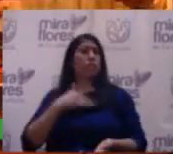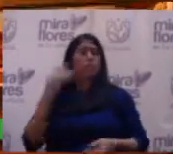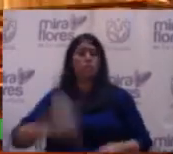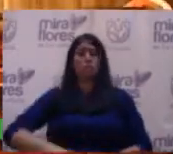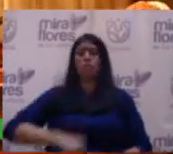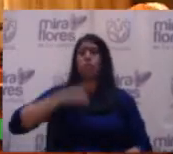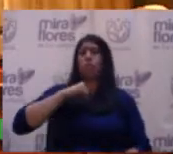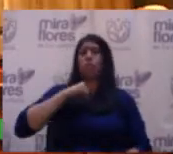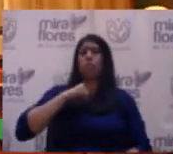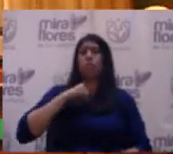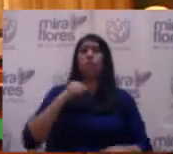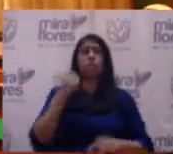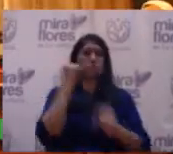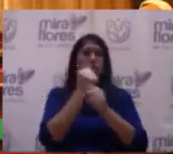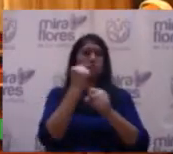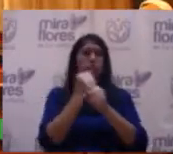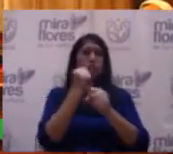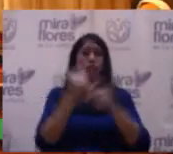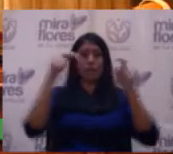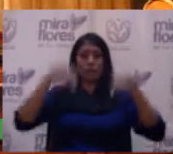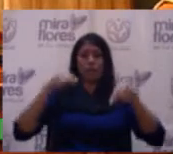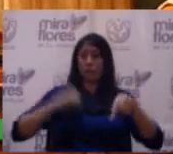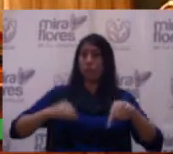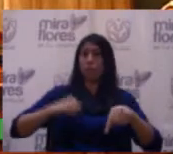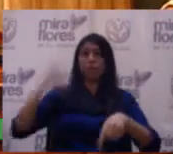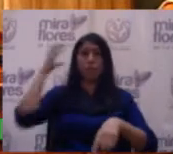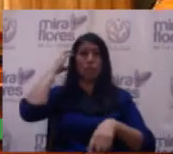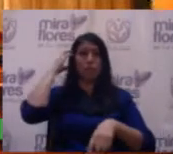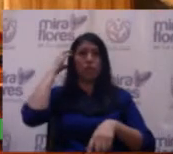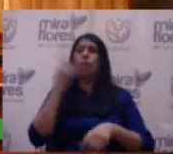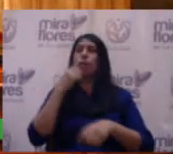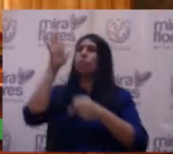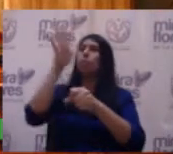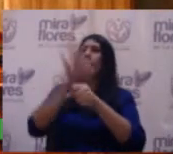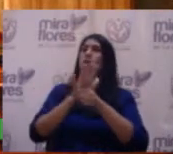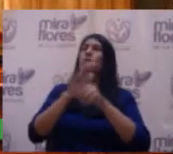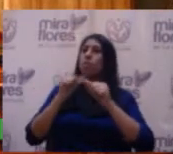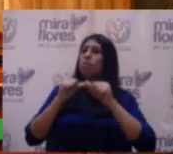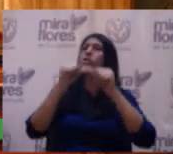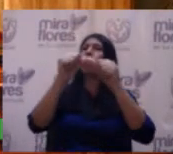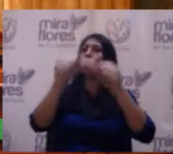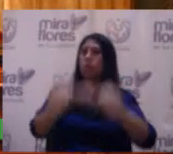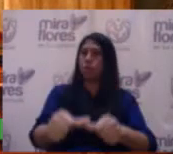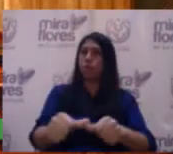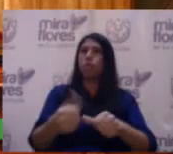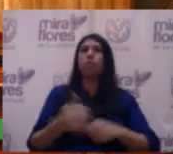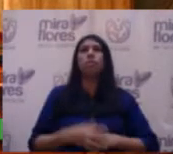el trabajo que se está realizando en Miraflores y comprometernos a que este trabajo siga adelante.